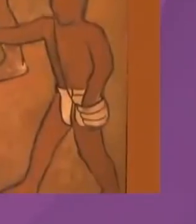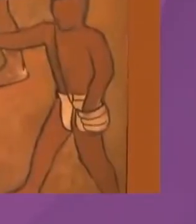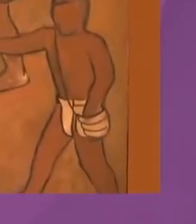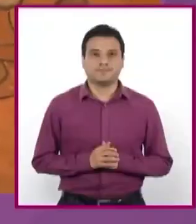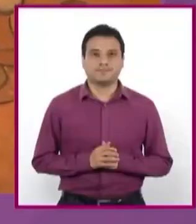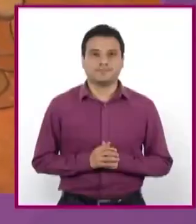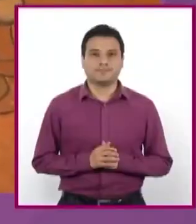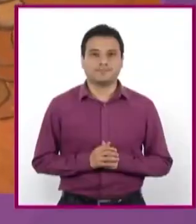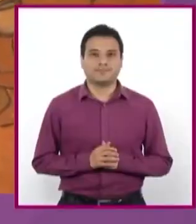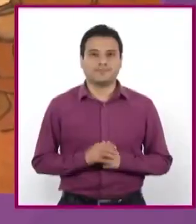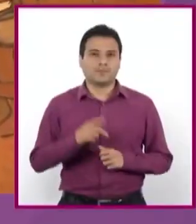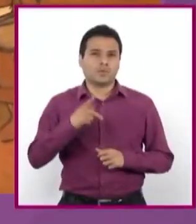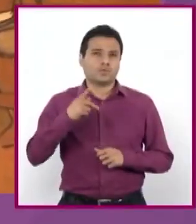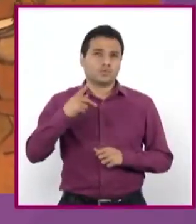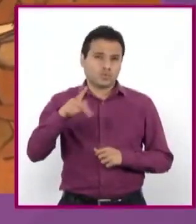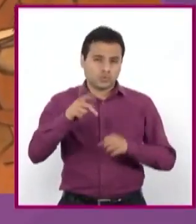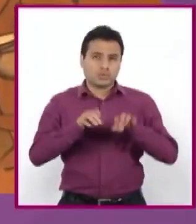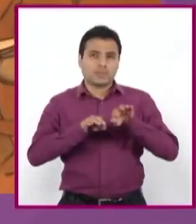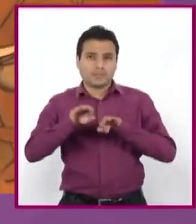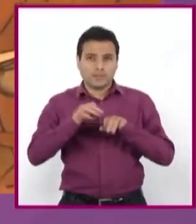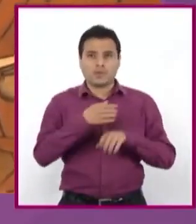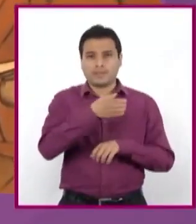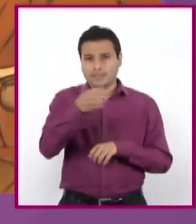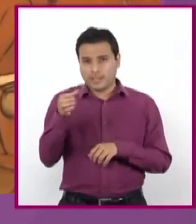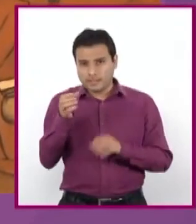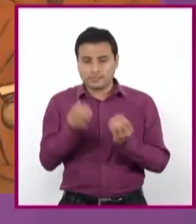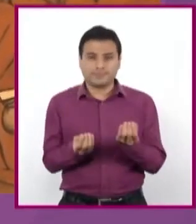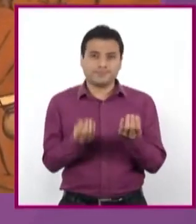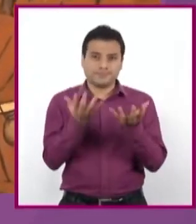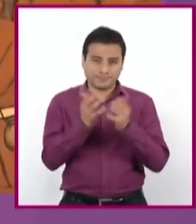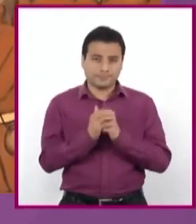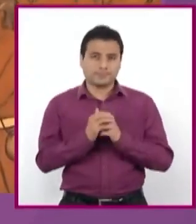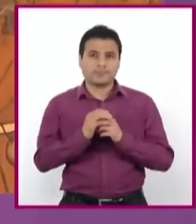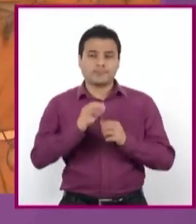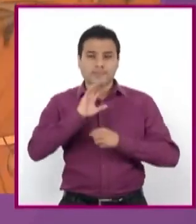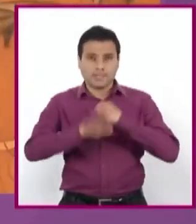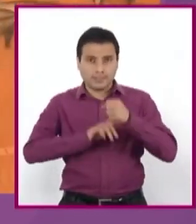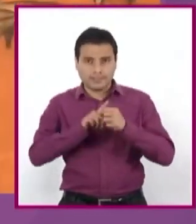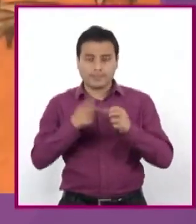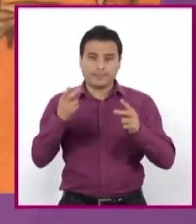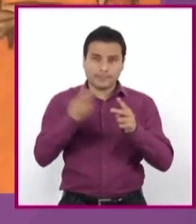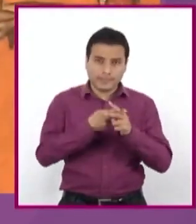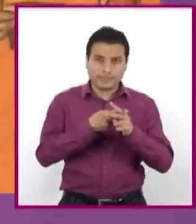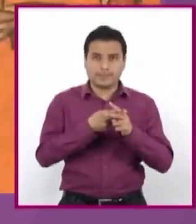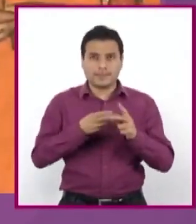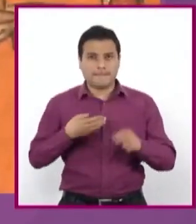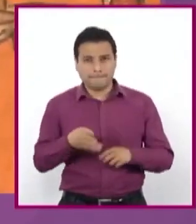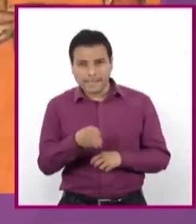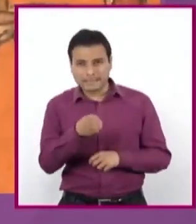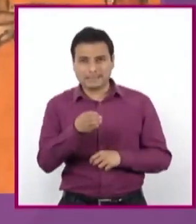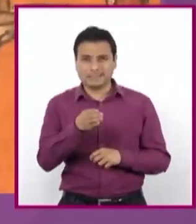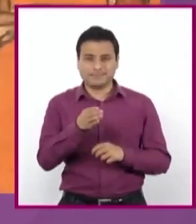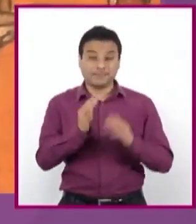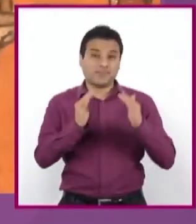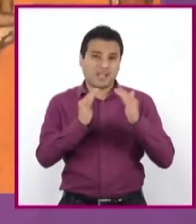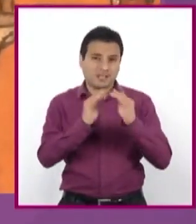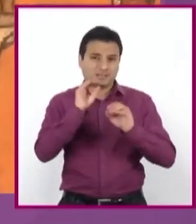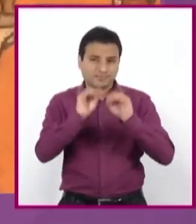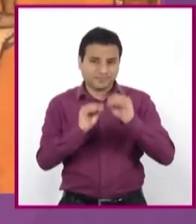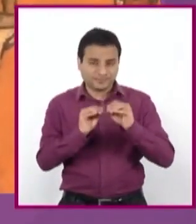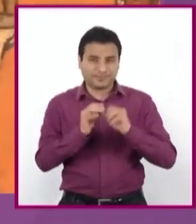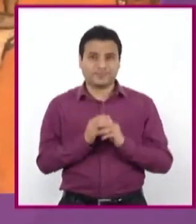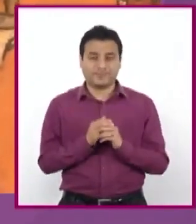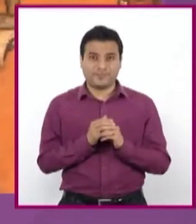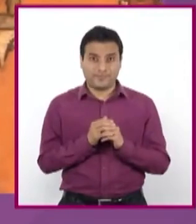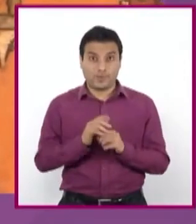Entre las actividades de la siembra, la caza, la pesca, la colecta y la construcción de viviendas, los aldeanos del extremo